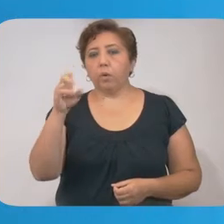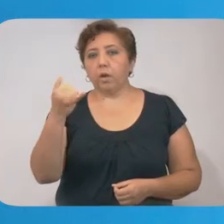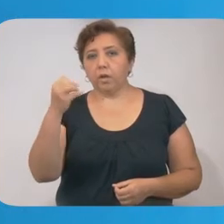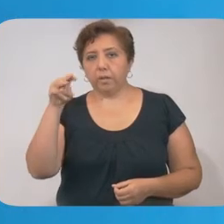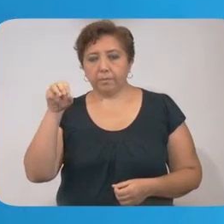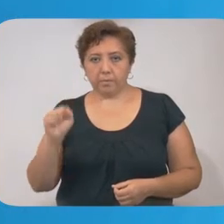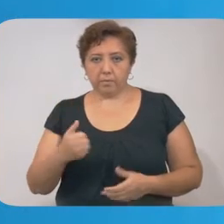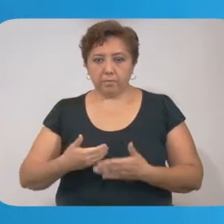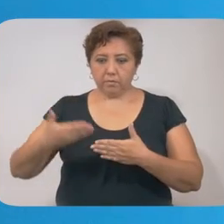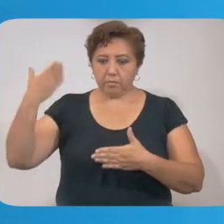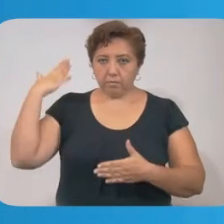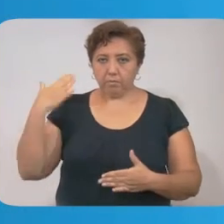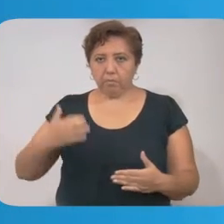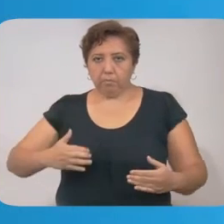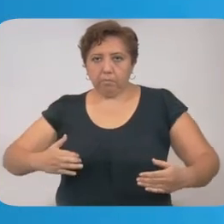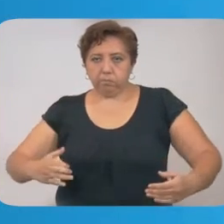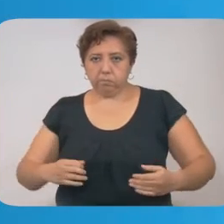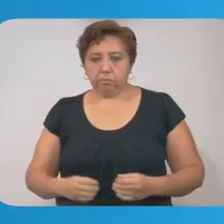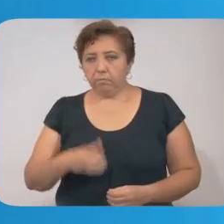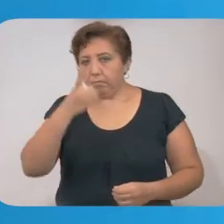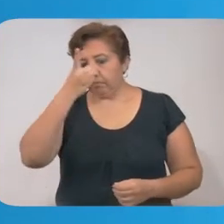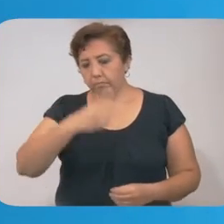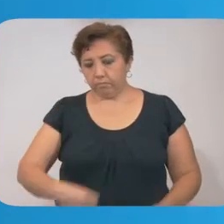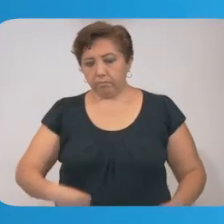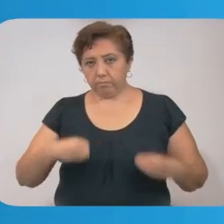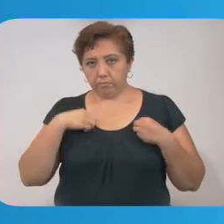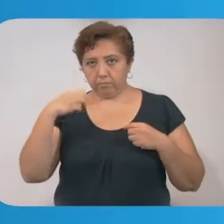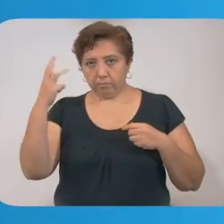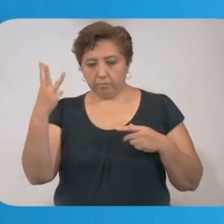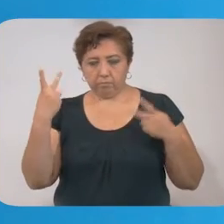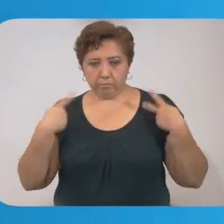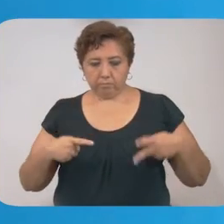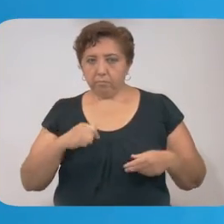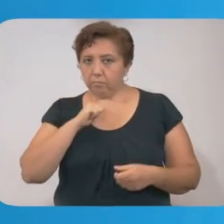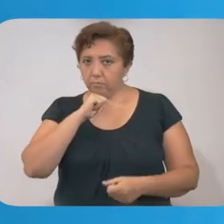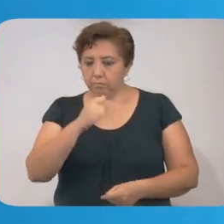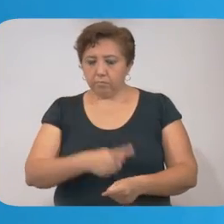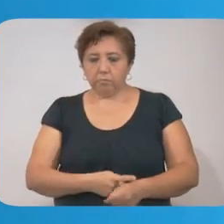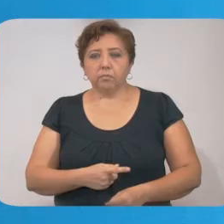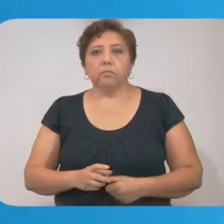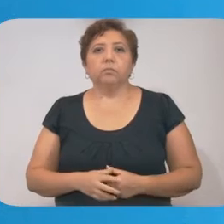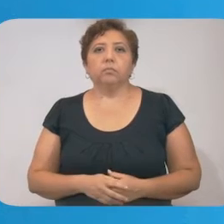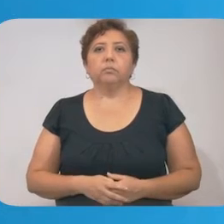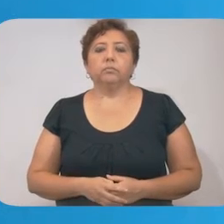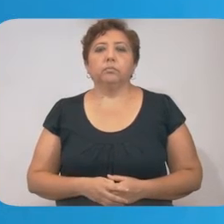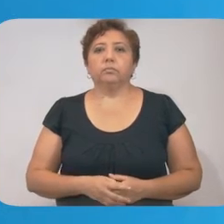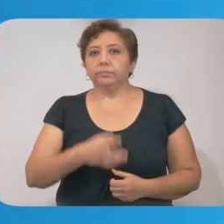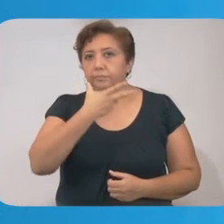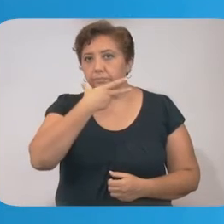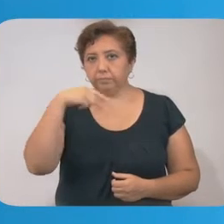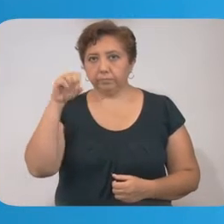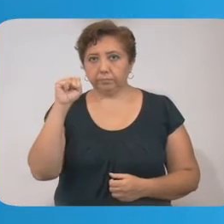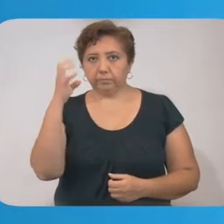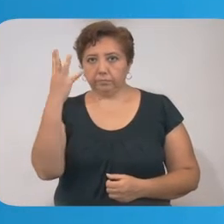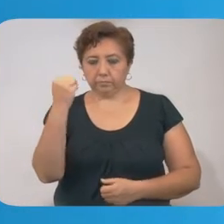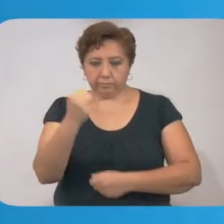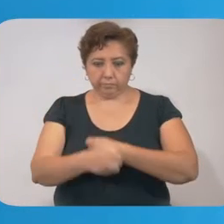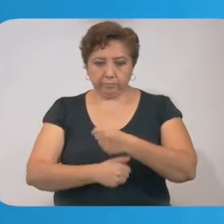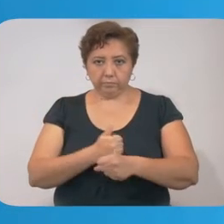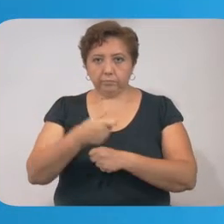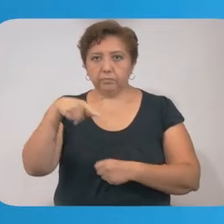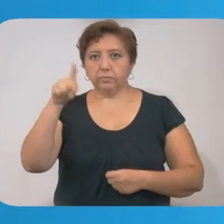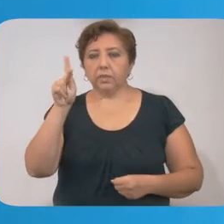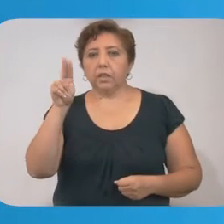y diabetes, vivía con 3 personas, ninguna con síntomas. Hombre de 69 años de Canacín con diabetes, los